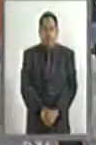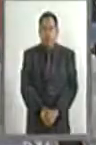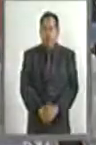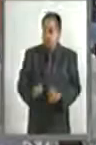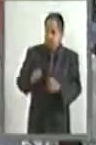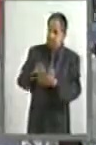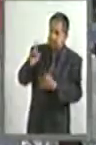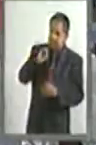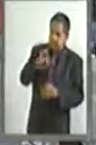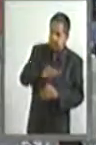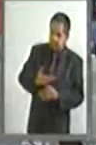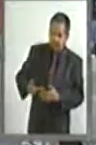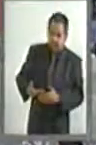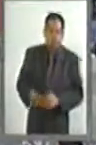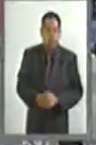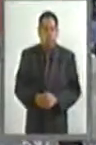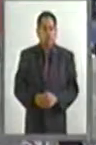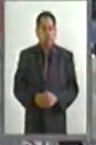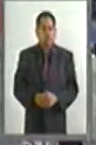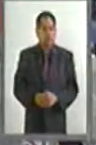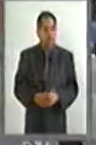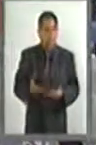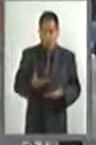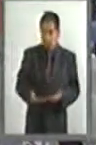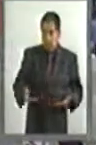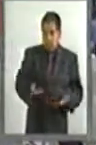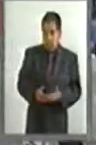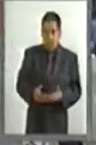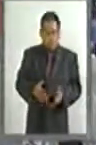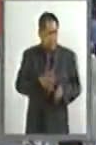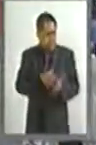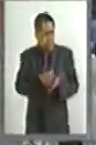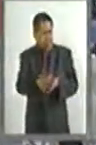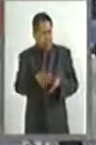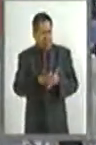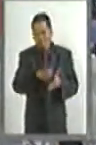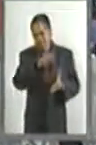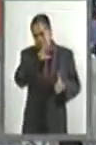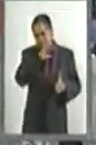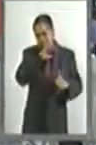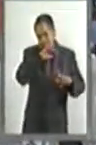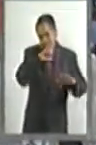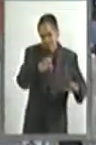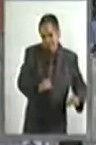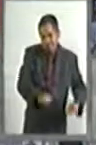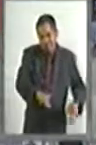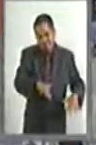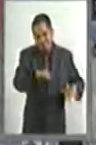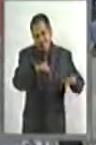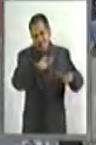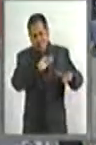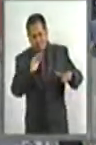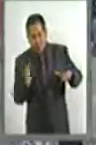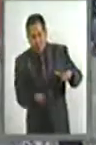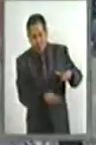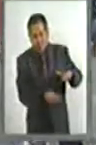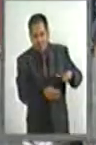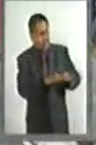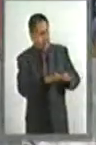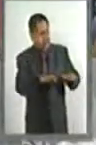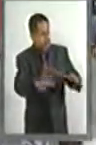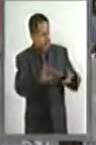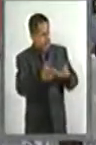Muchas gracias, presidenta. Actualmente existen millones de toneladas de basura internadas bajo el subsuelo